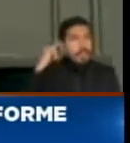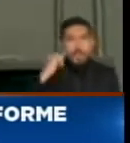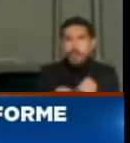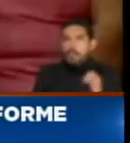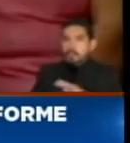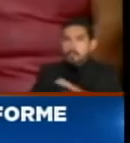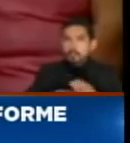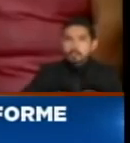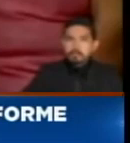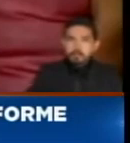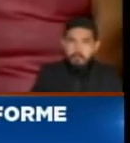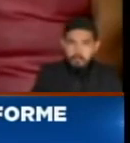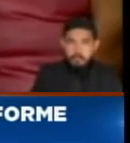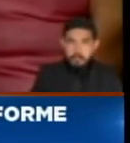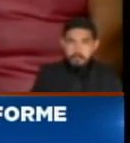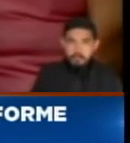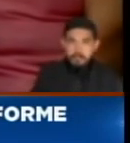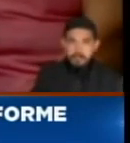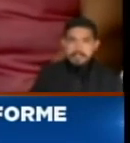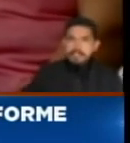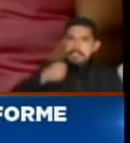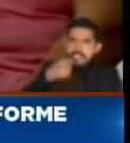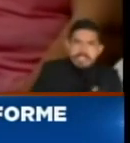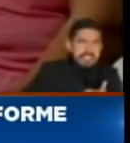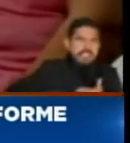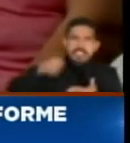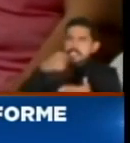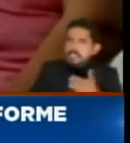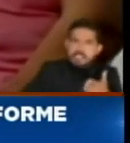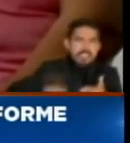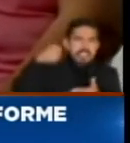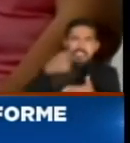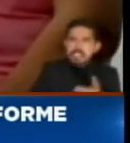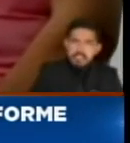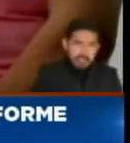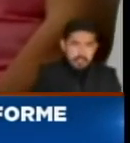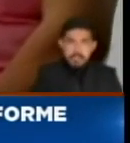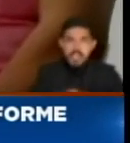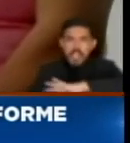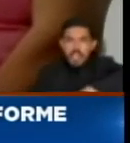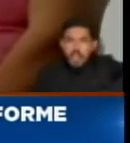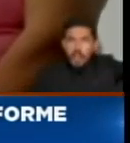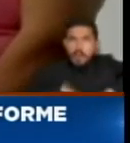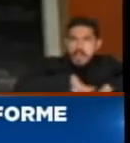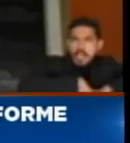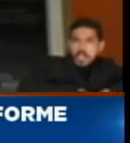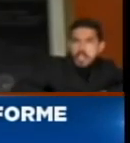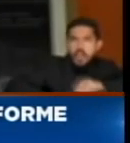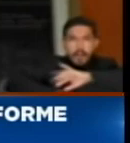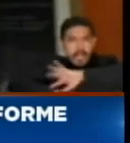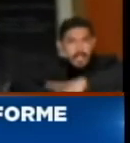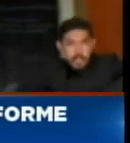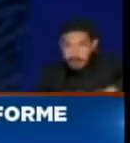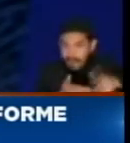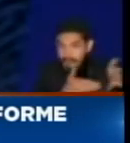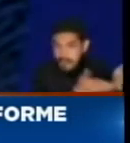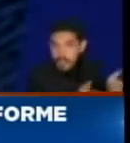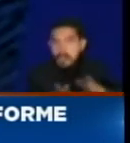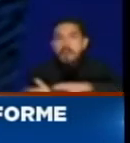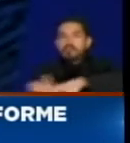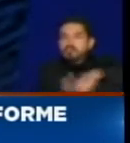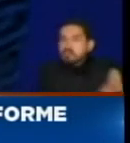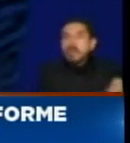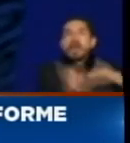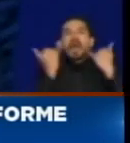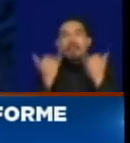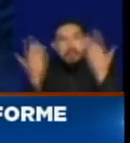final, al tercer intento, después de dos donde se robaron todo el dinero, ahora sí Pedernales va a